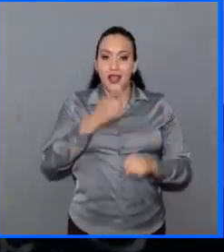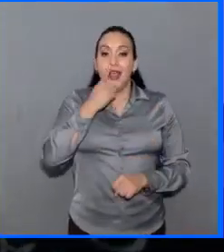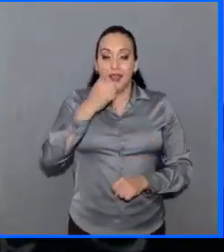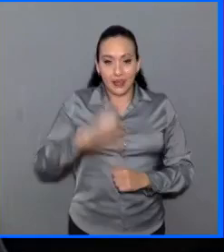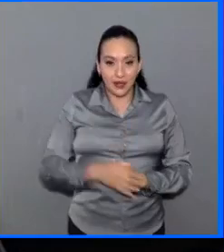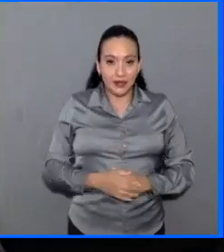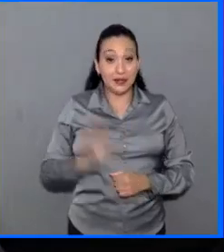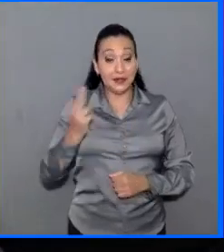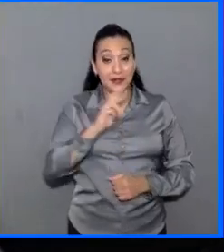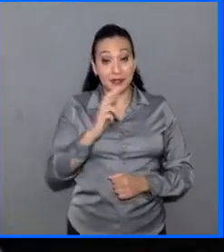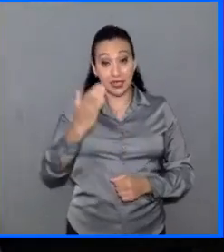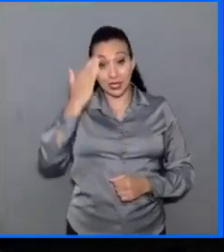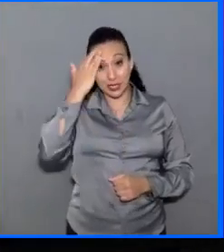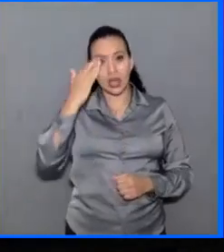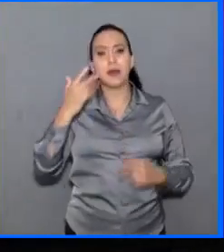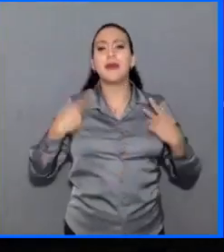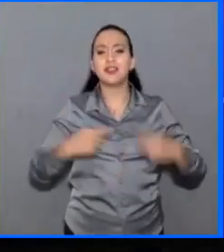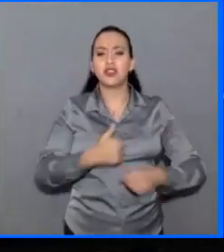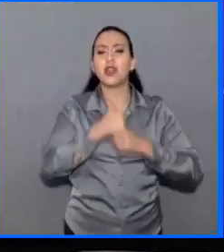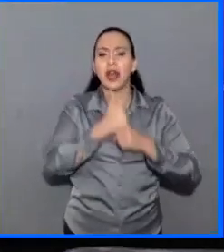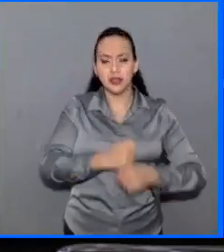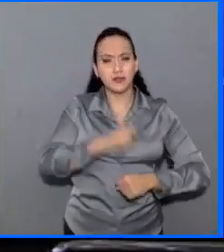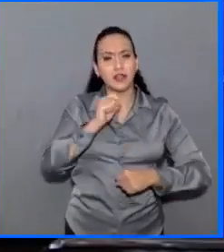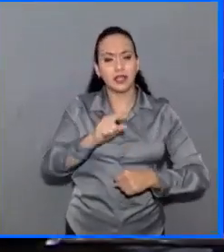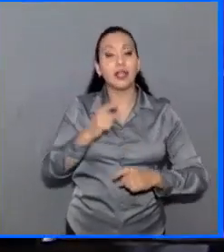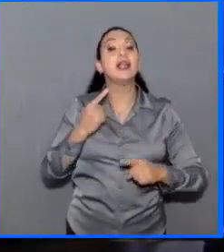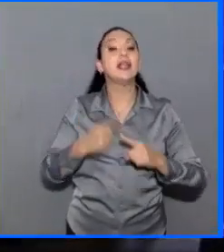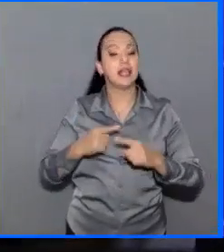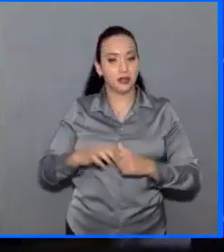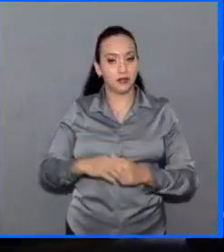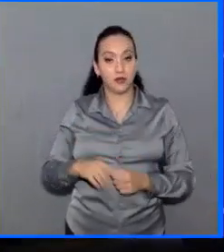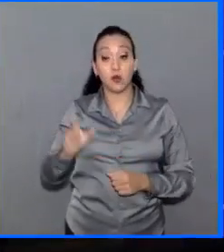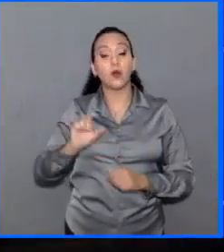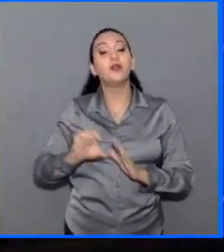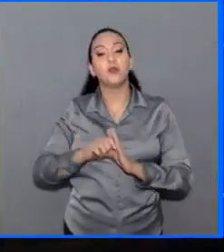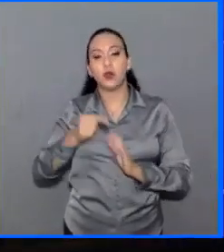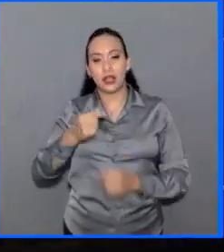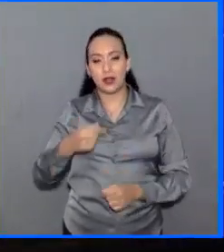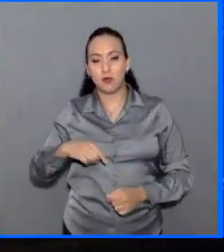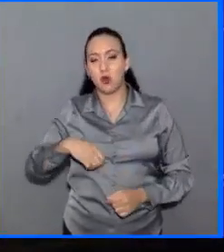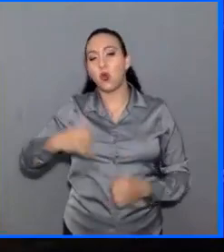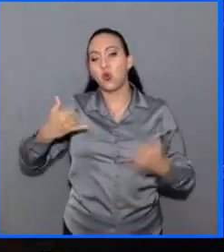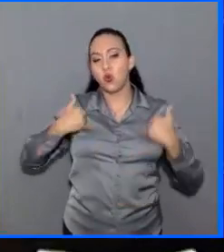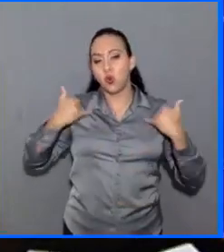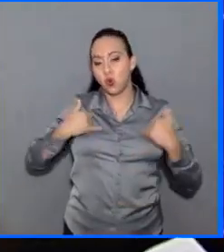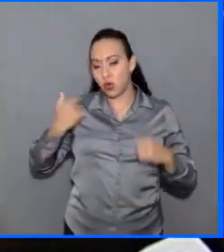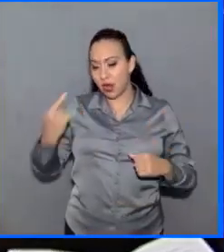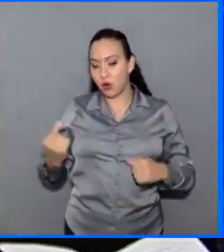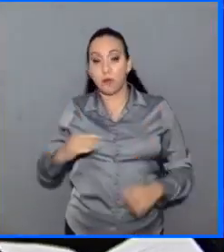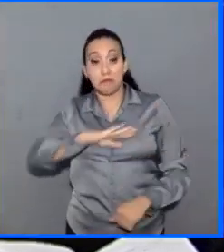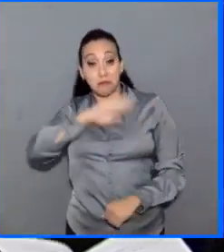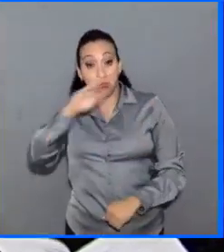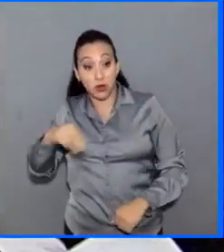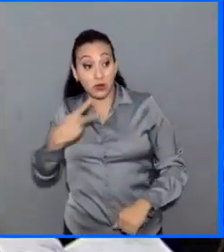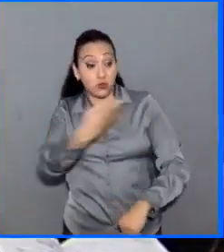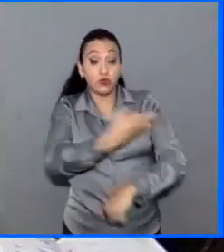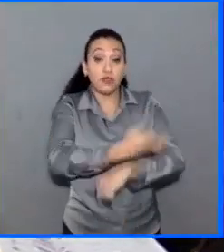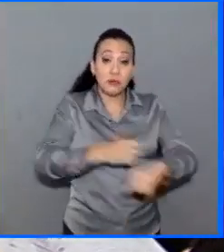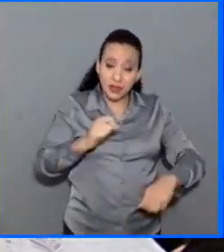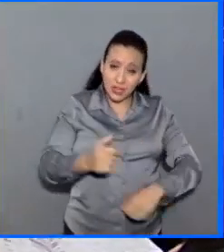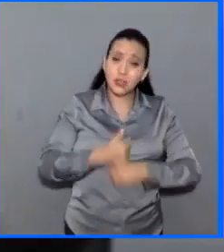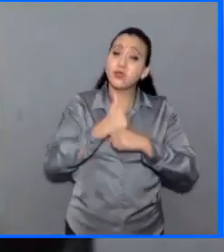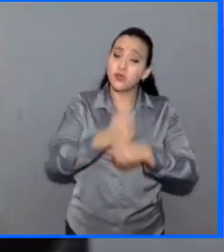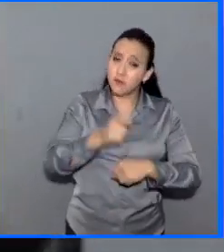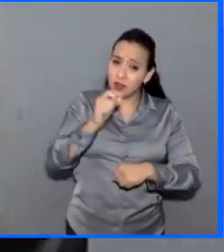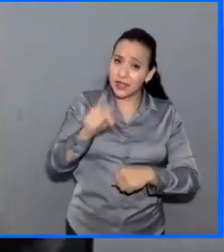como víctimas indirectas del delito de feminicidio de una menor a sus familiares, quienes deben recibir una reparación del daño